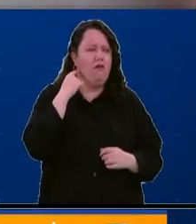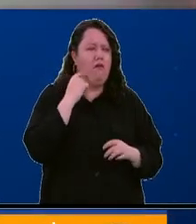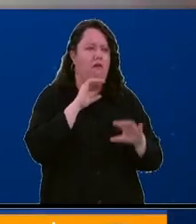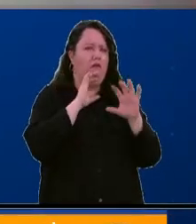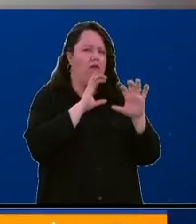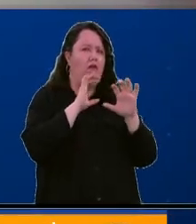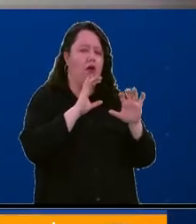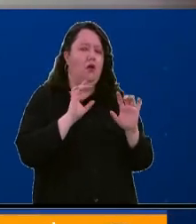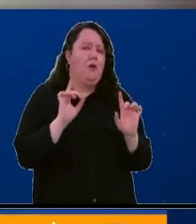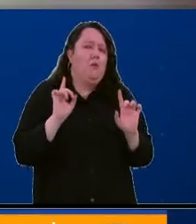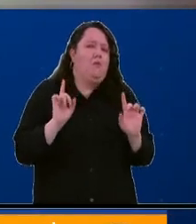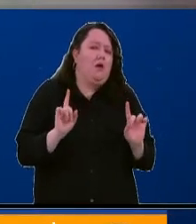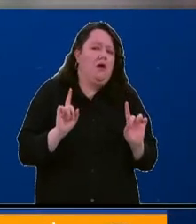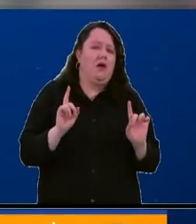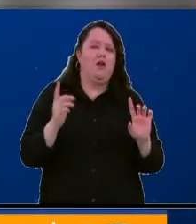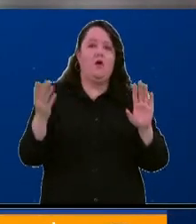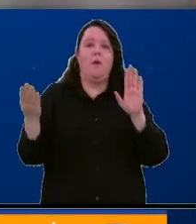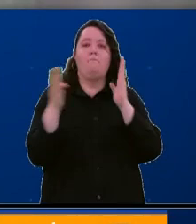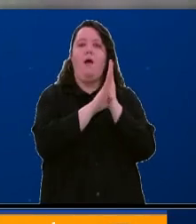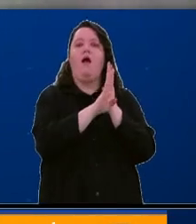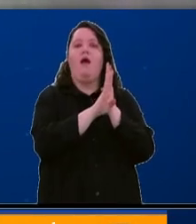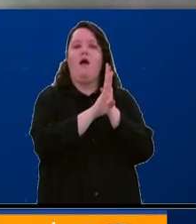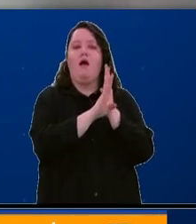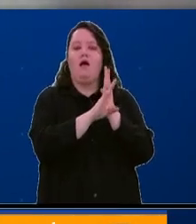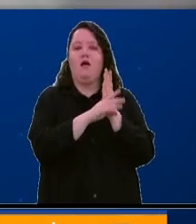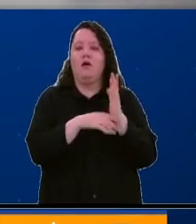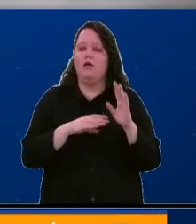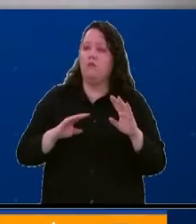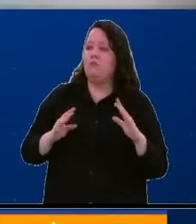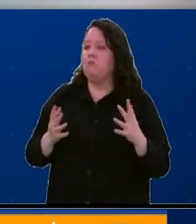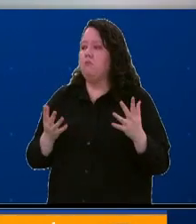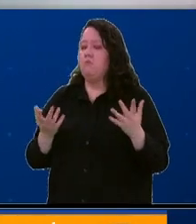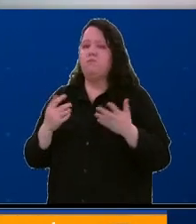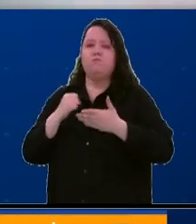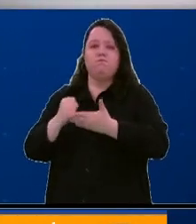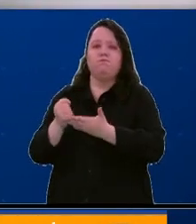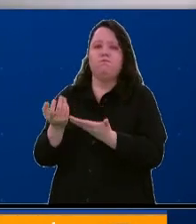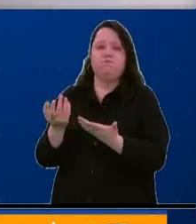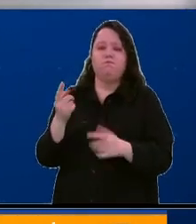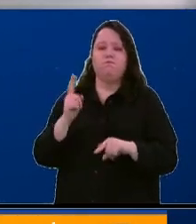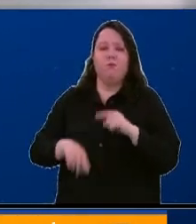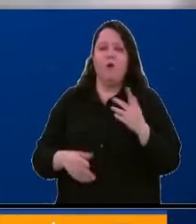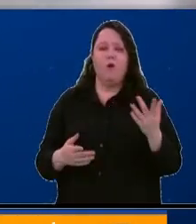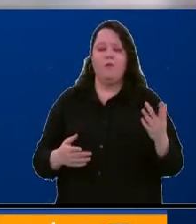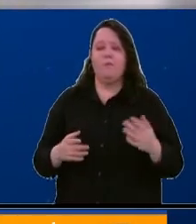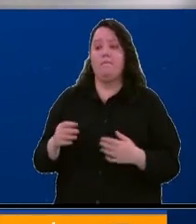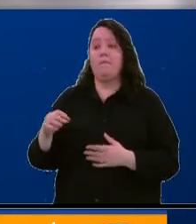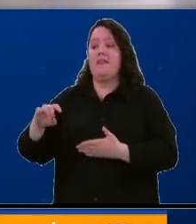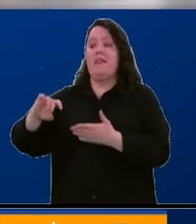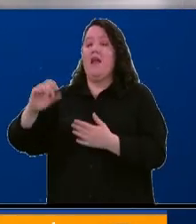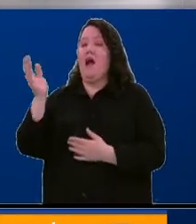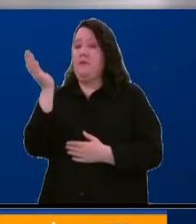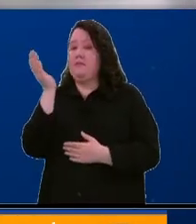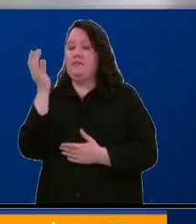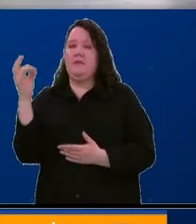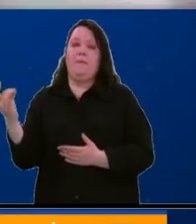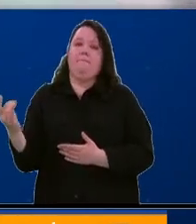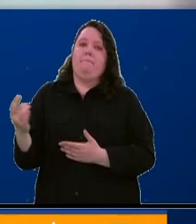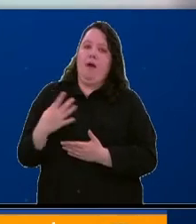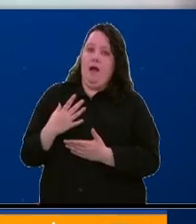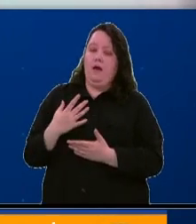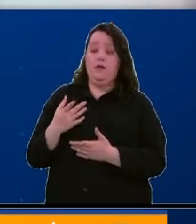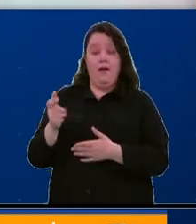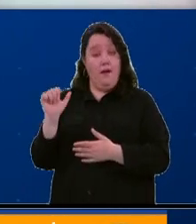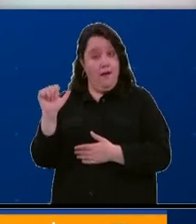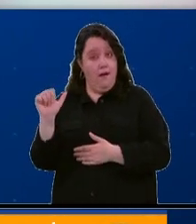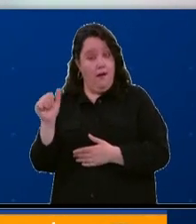pero como la encerró, sí, nadie la pudo auxiliar. Sí. Ella me envía un audio porque ella